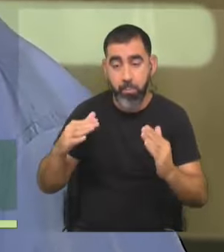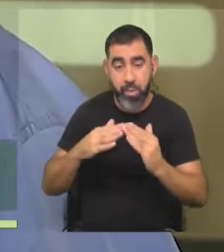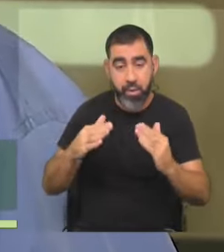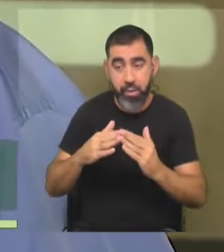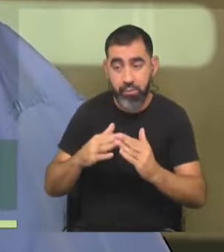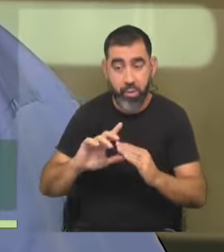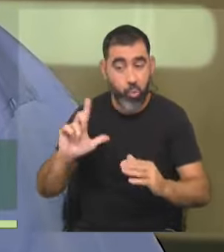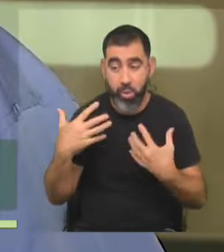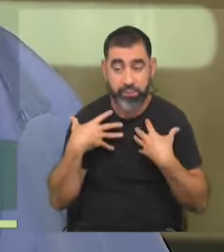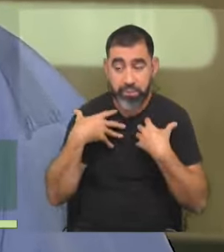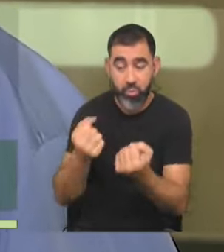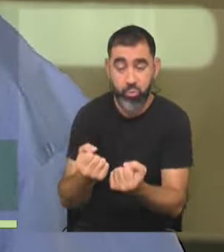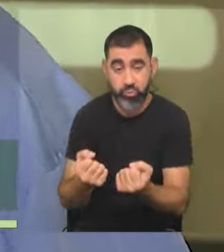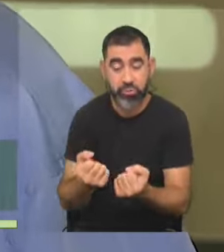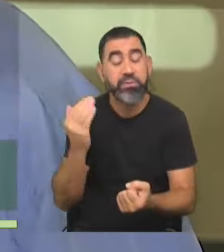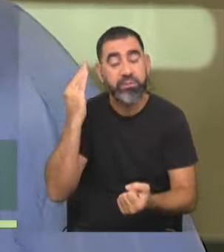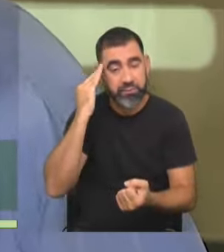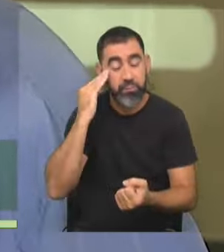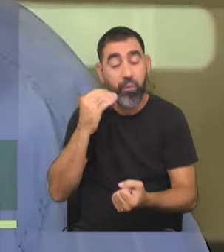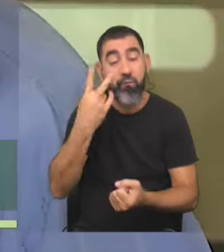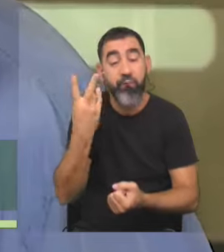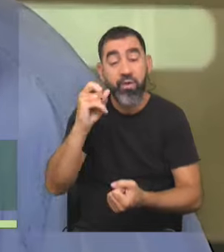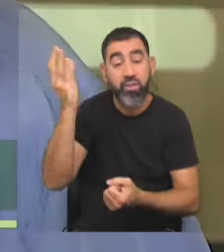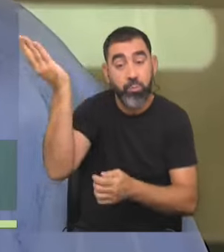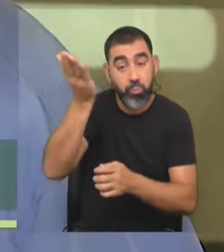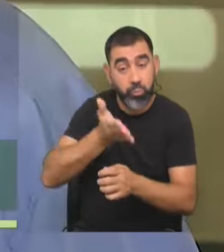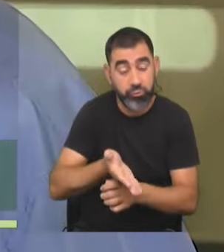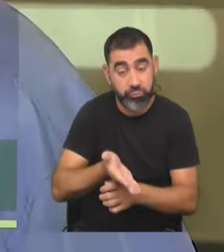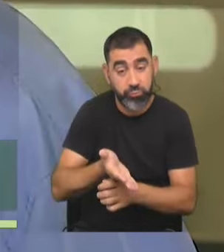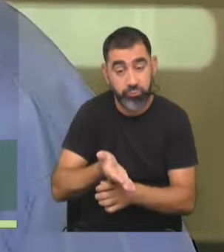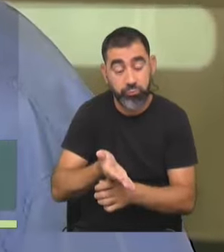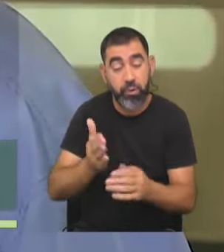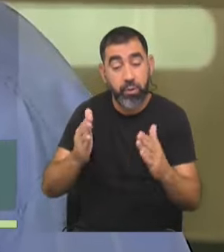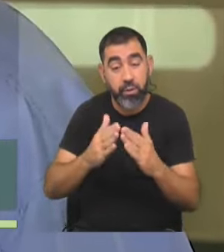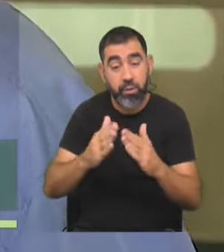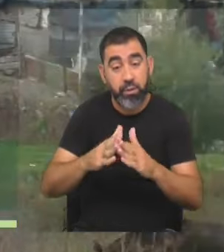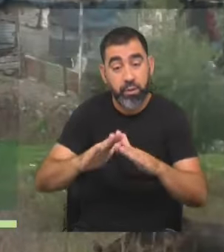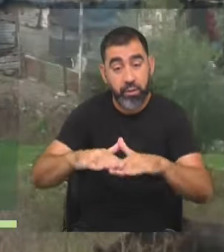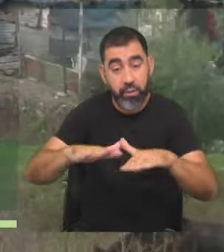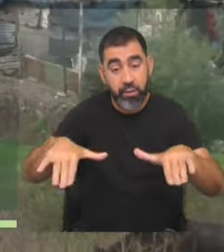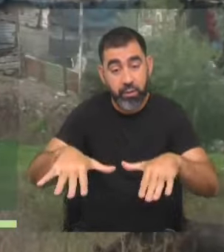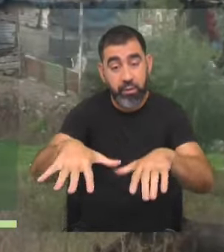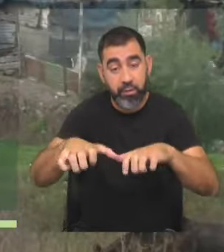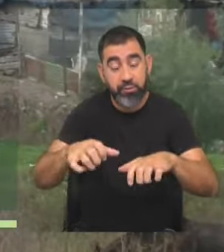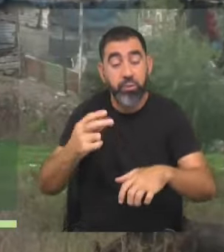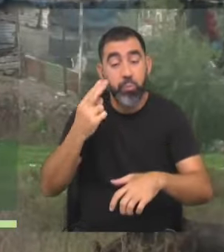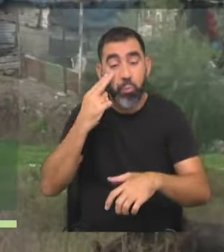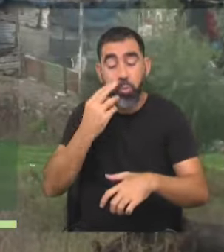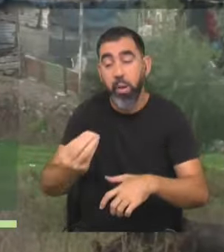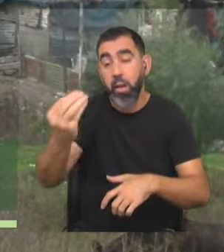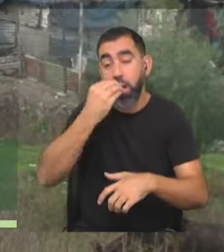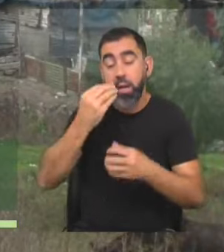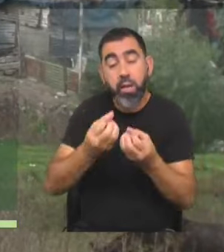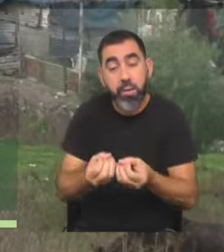domicilios eh sabemos que hay un 20% de los hogares con niños que tienen inseguridad alimentaria